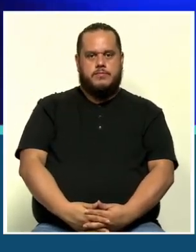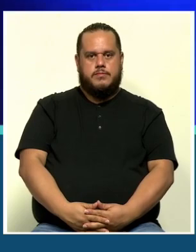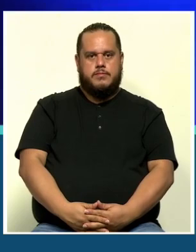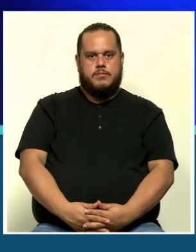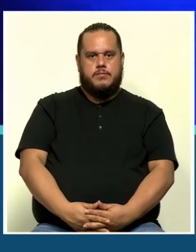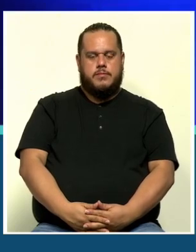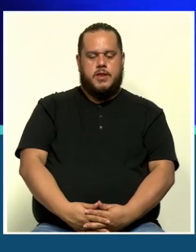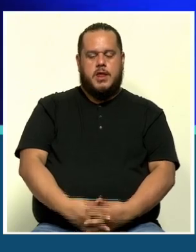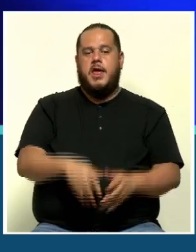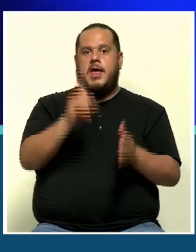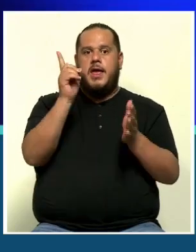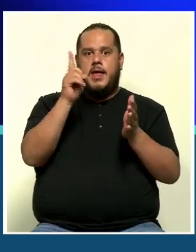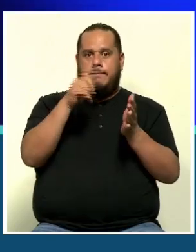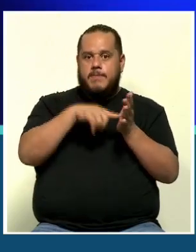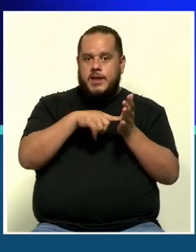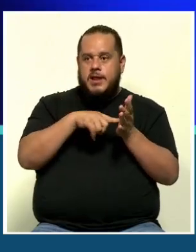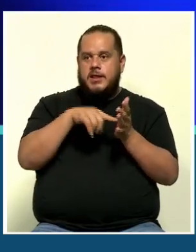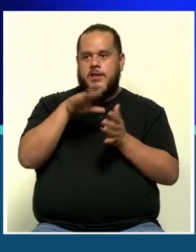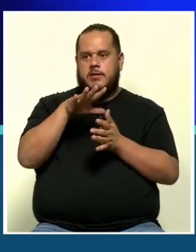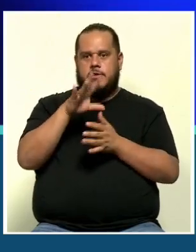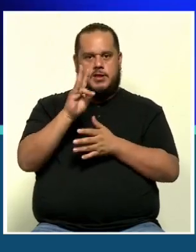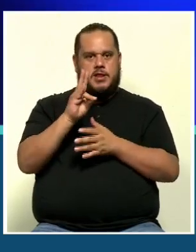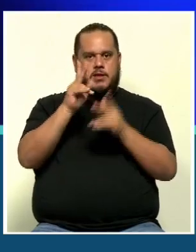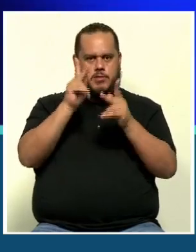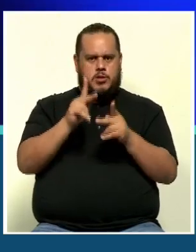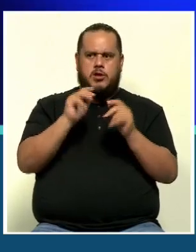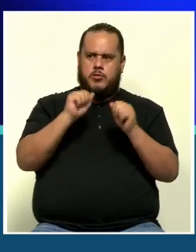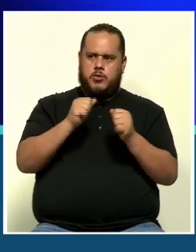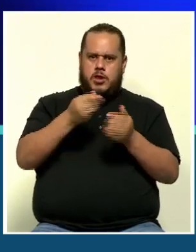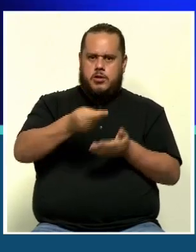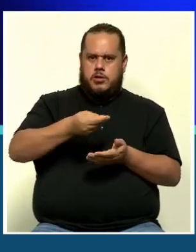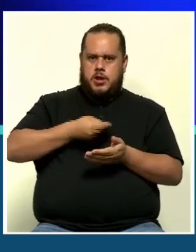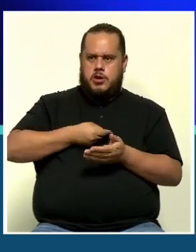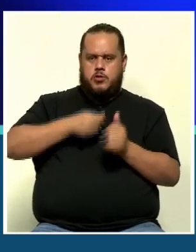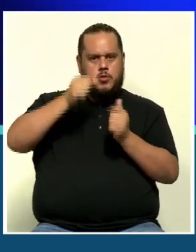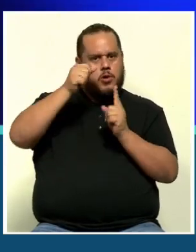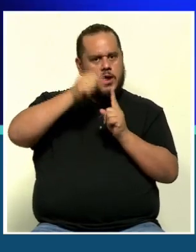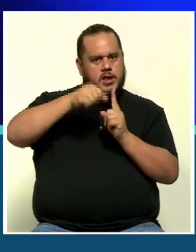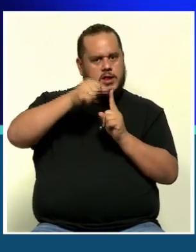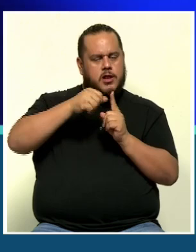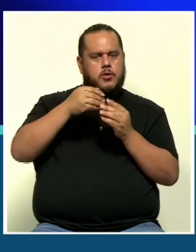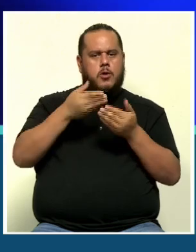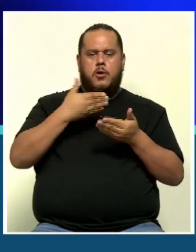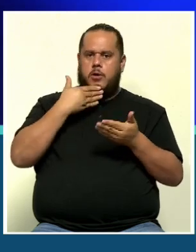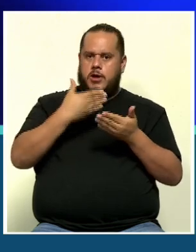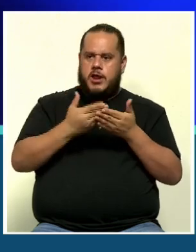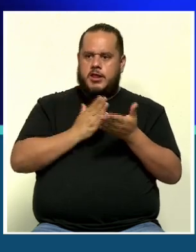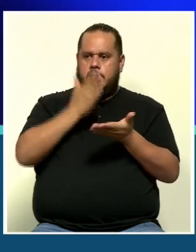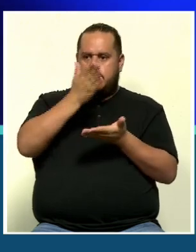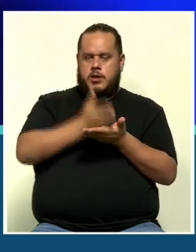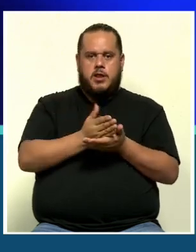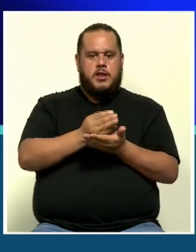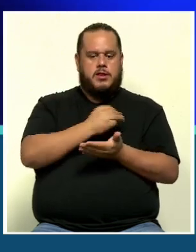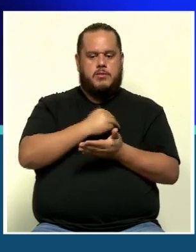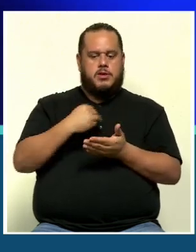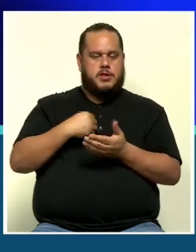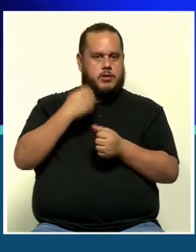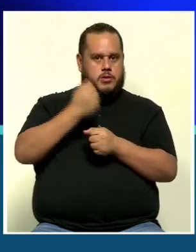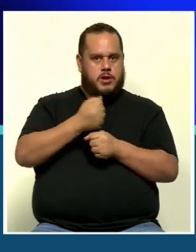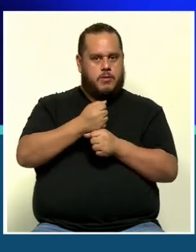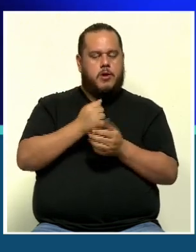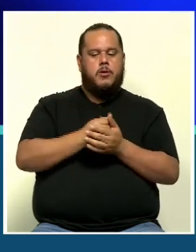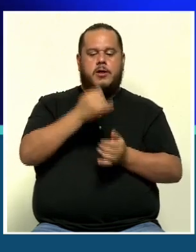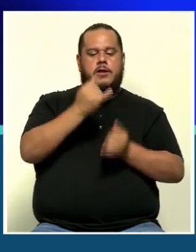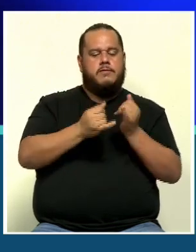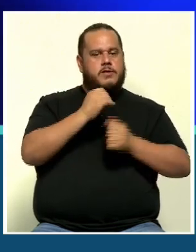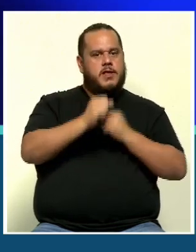Y 1.057 personas trabajadoras del país pudieron recibir su aguinaldo gracias a la intervención del Ministerio de Trabajo. Durante el fin de